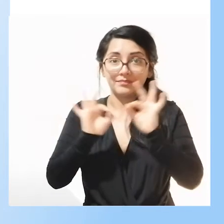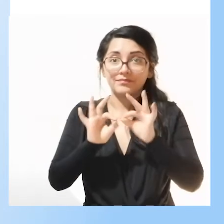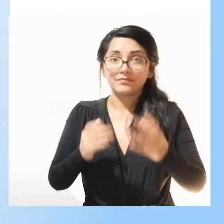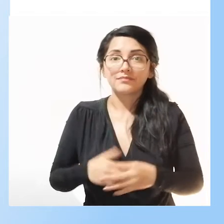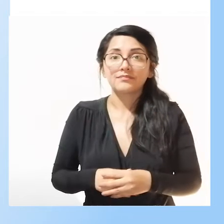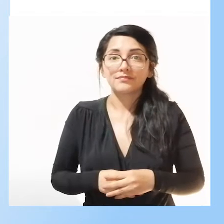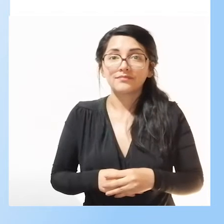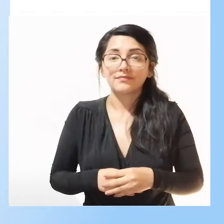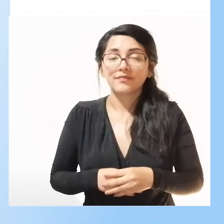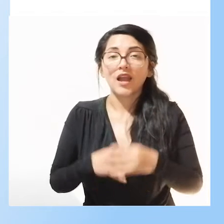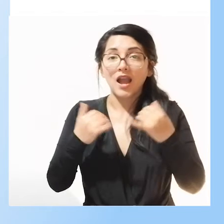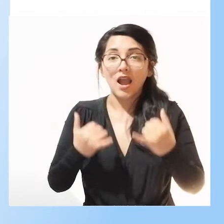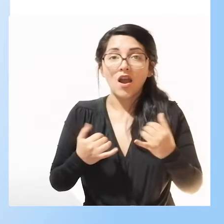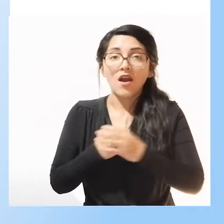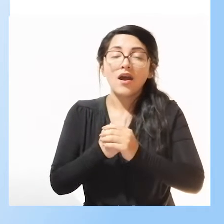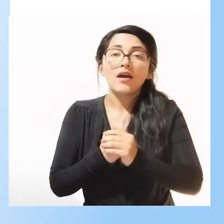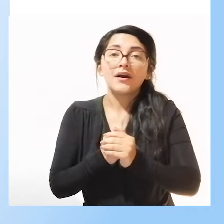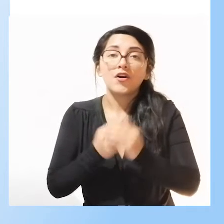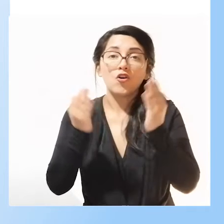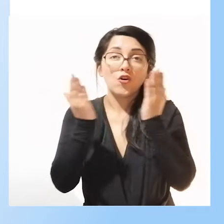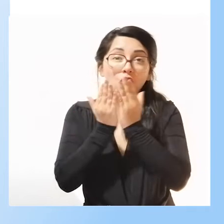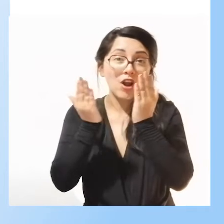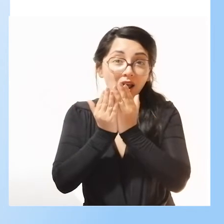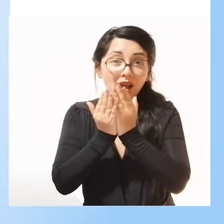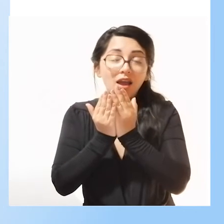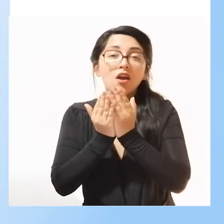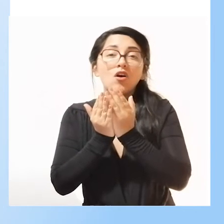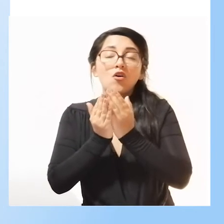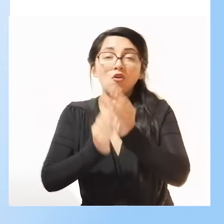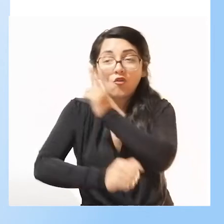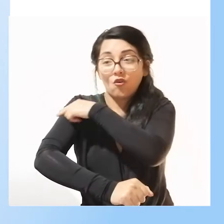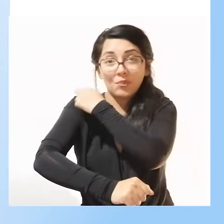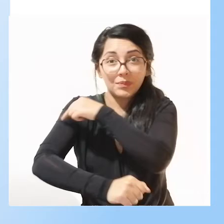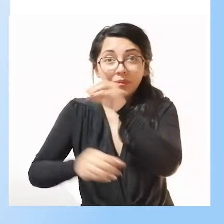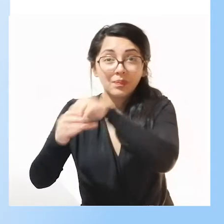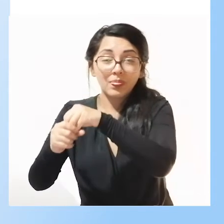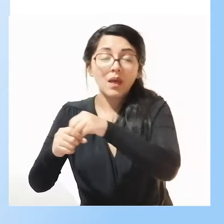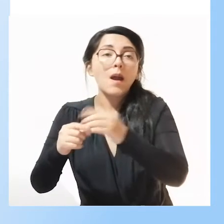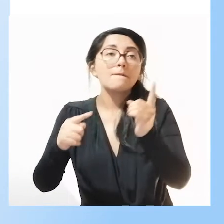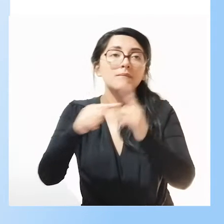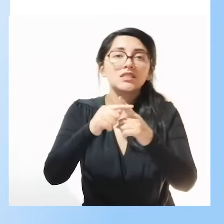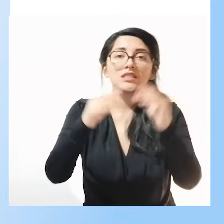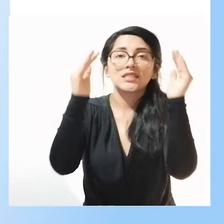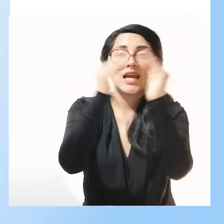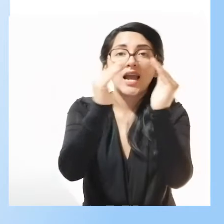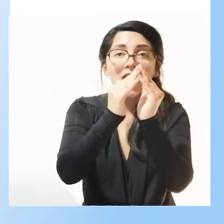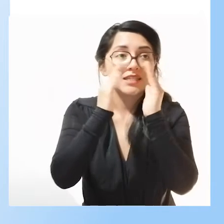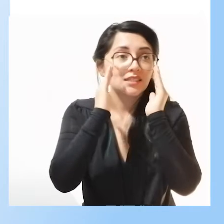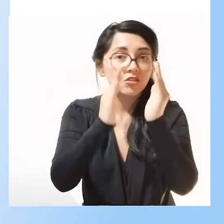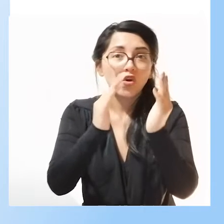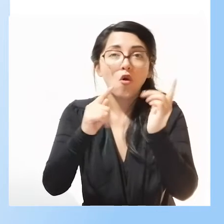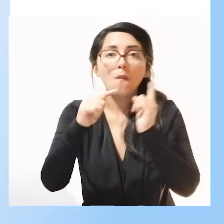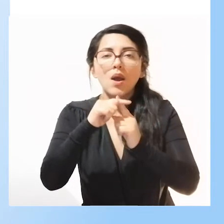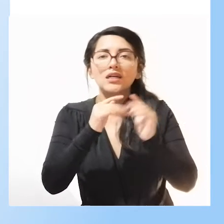intervención. La escuela hospitalaria, la educación domiciliaria, las casas de acogida y otros entornos que también